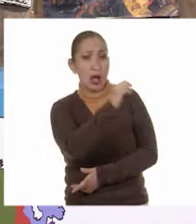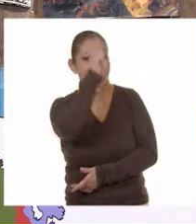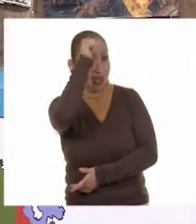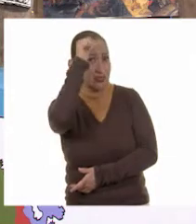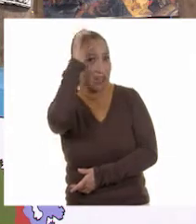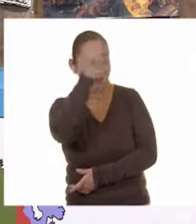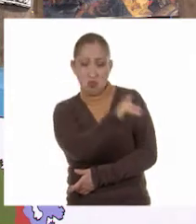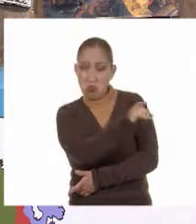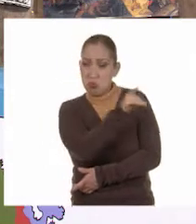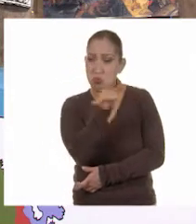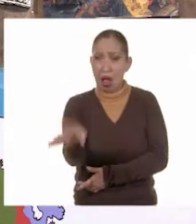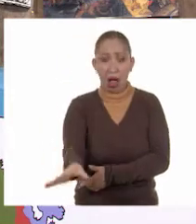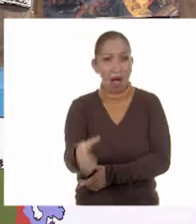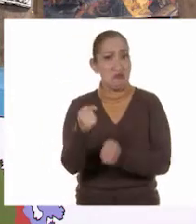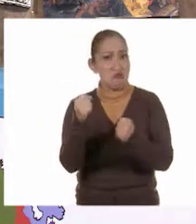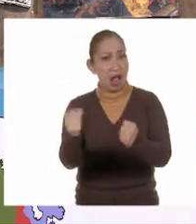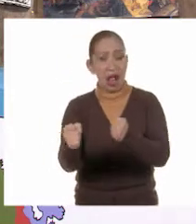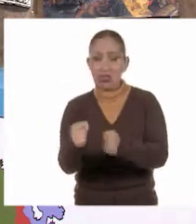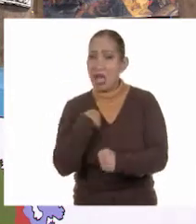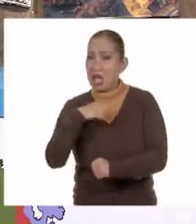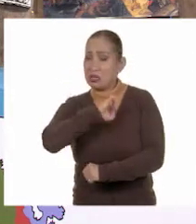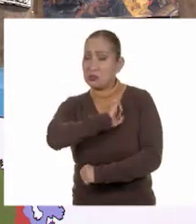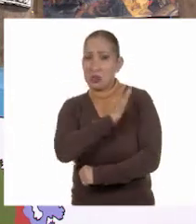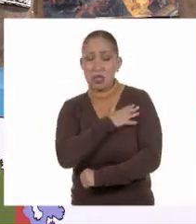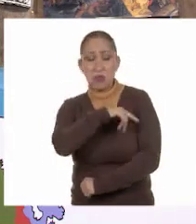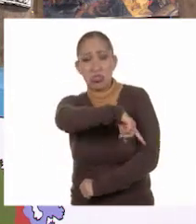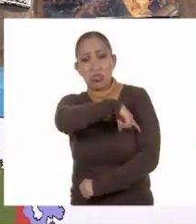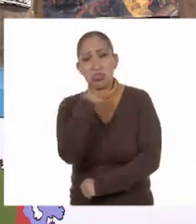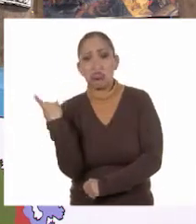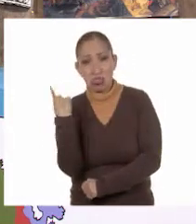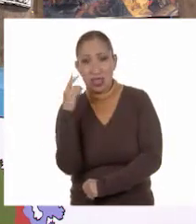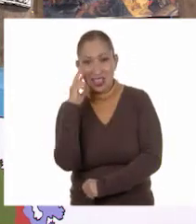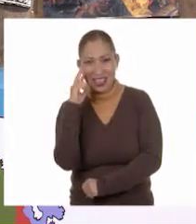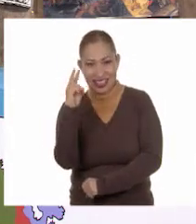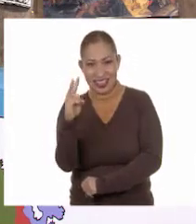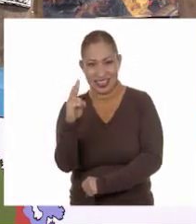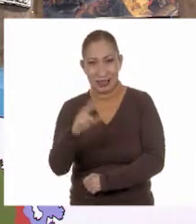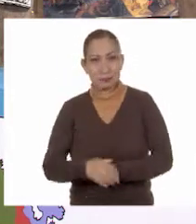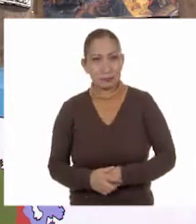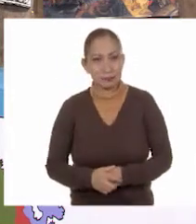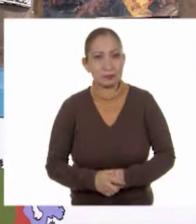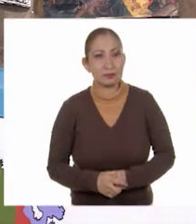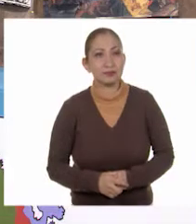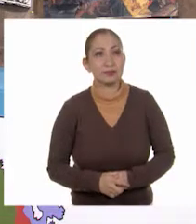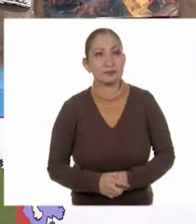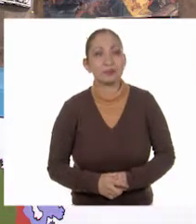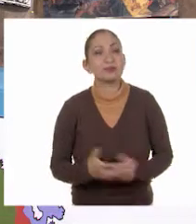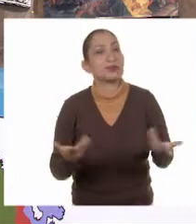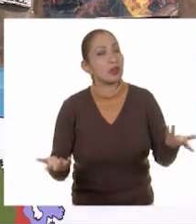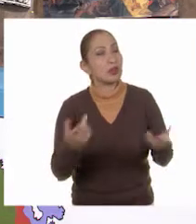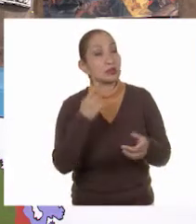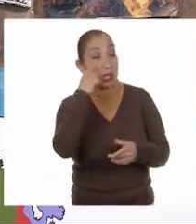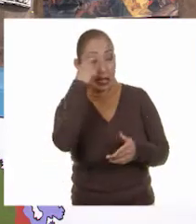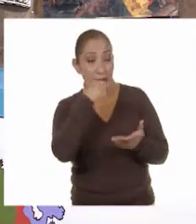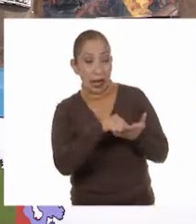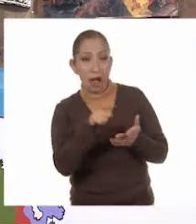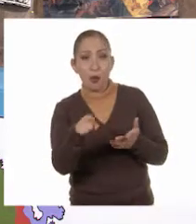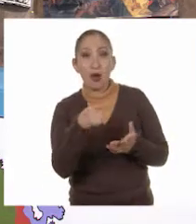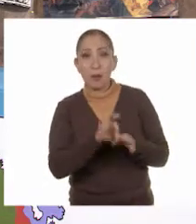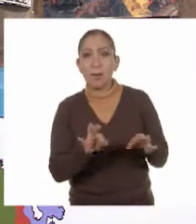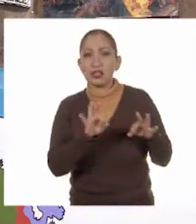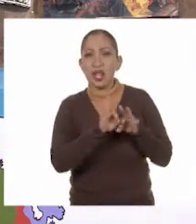que sin duda habrán celebrado este resultado de esta manera. Así que se plantea como algo